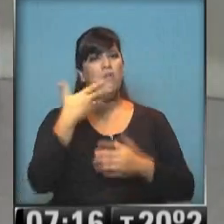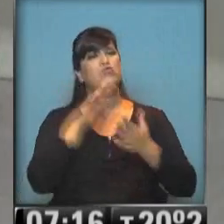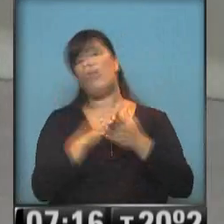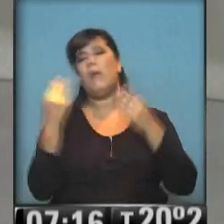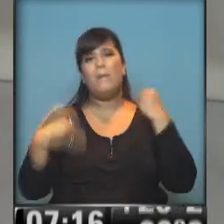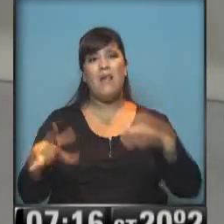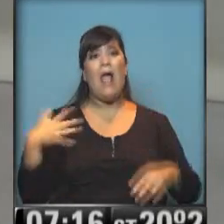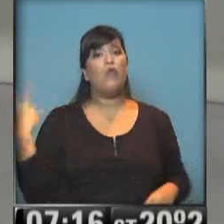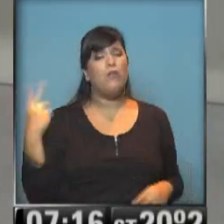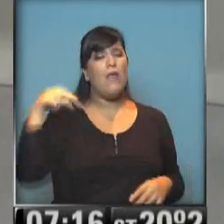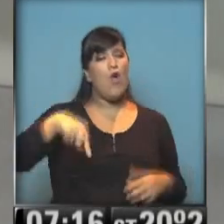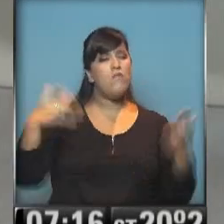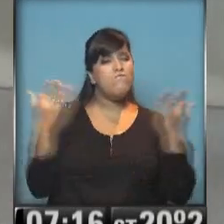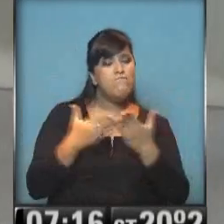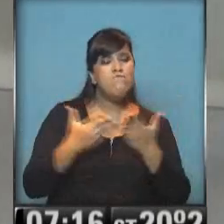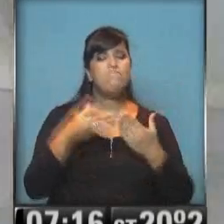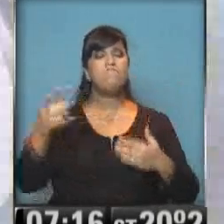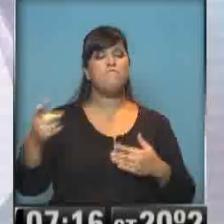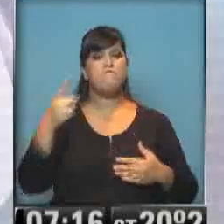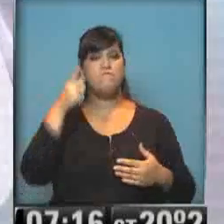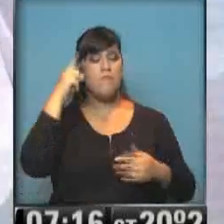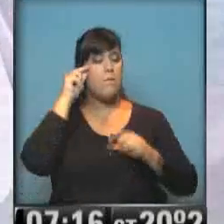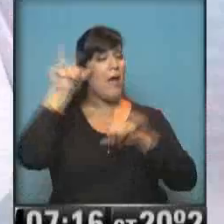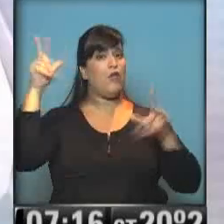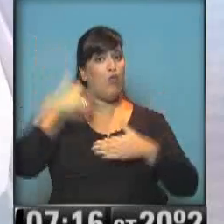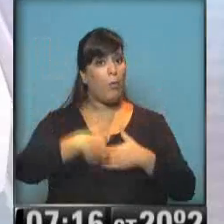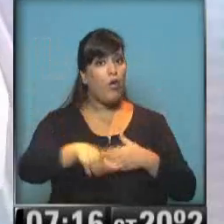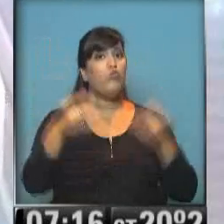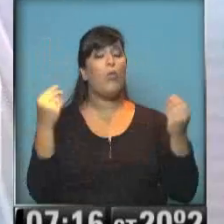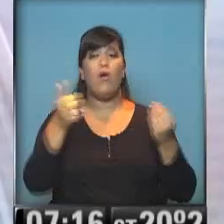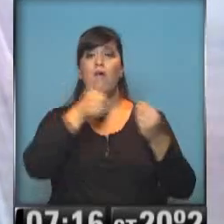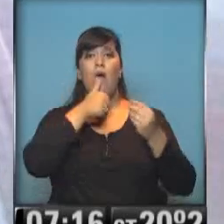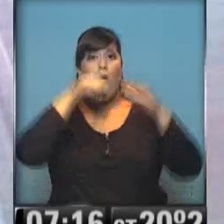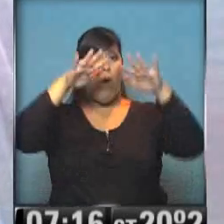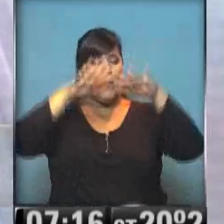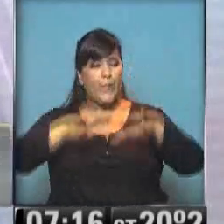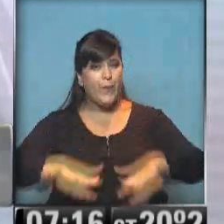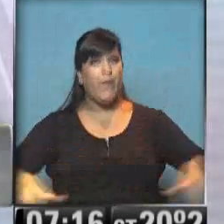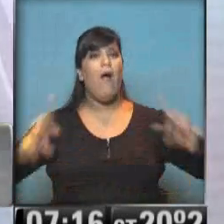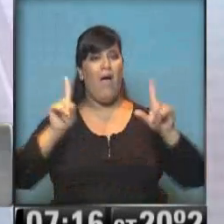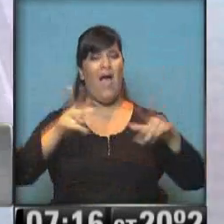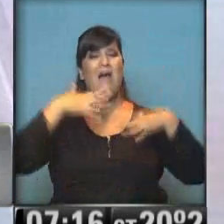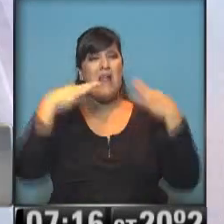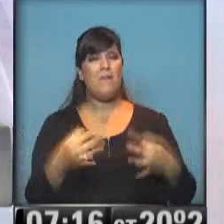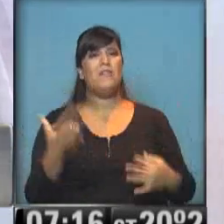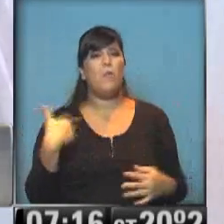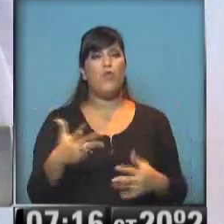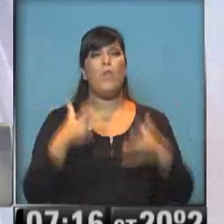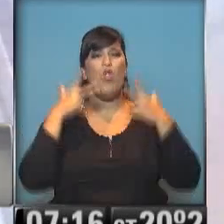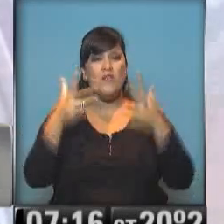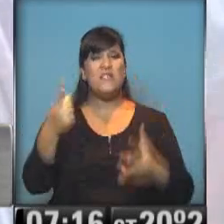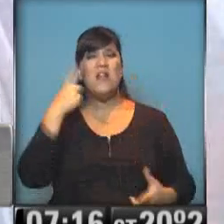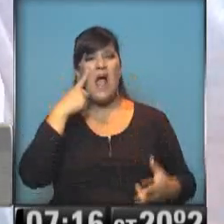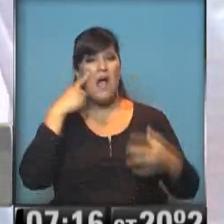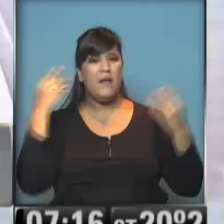todavía están evaluando. Félix, imagino que es pronto, porque cuando el agua se va es cuando realmente podemos determinar a cuánto asciende